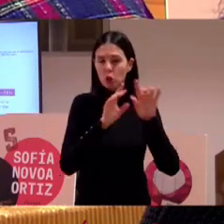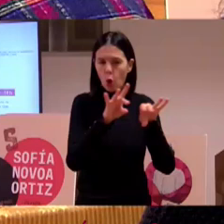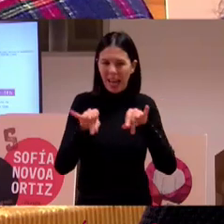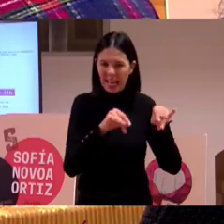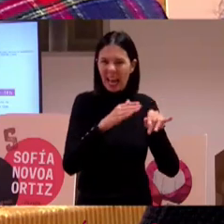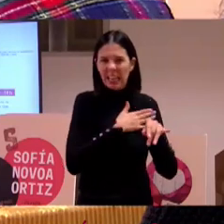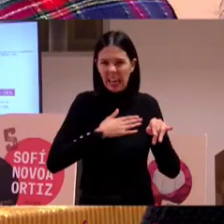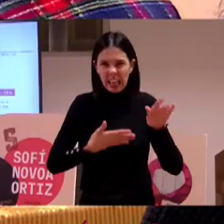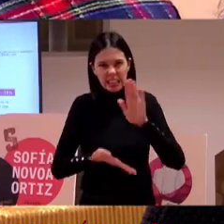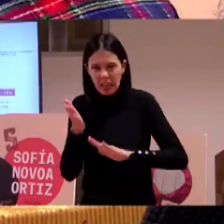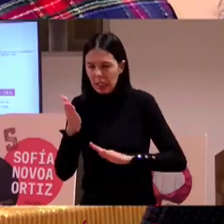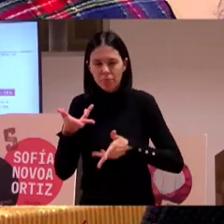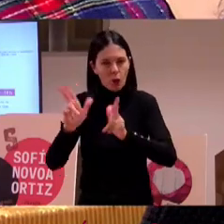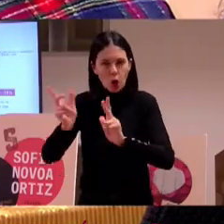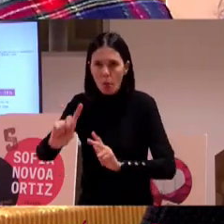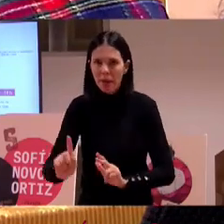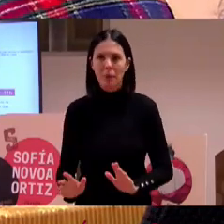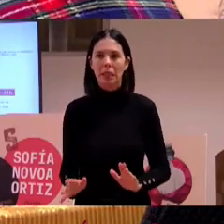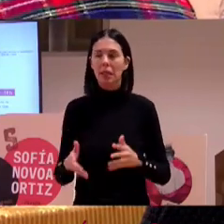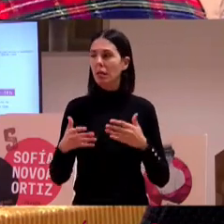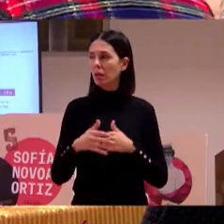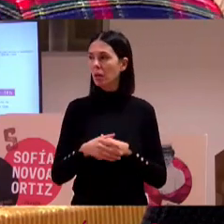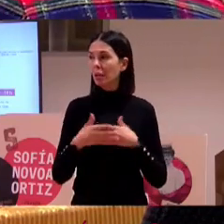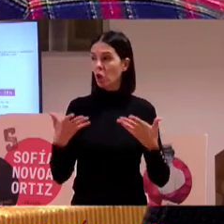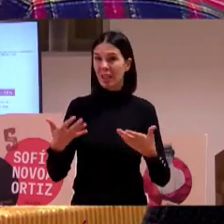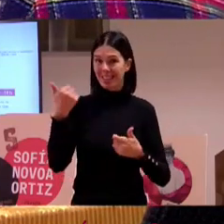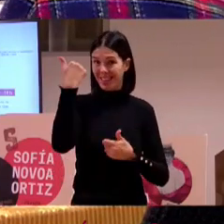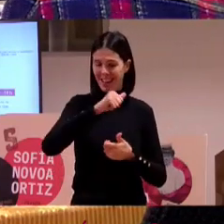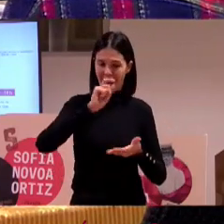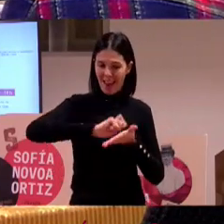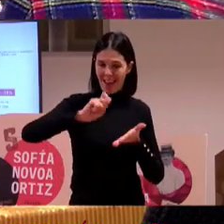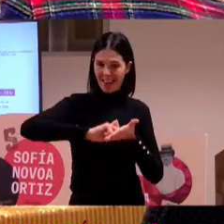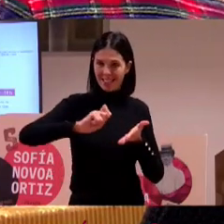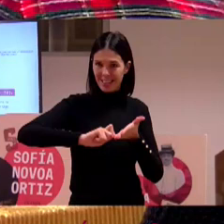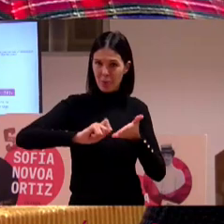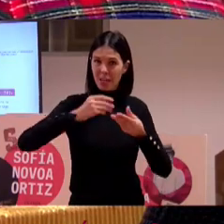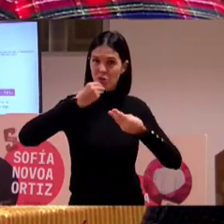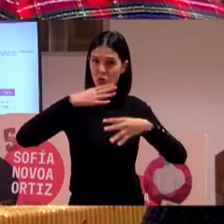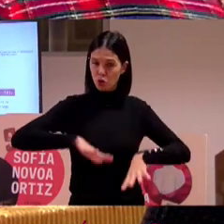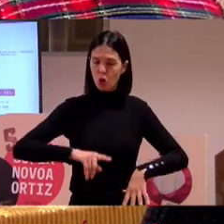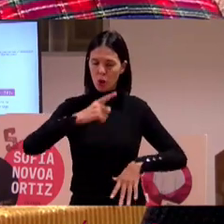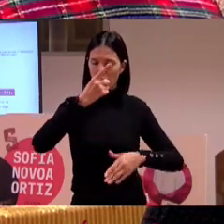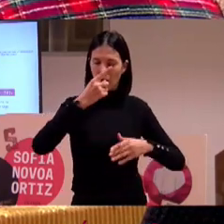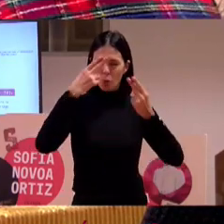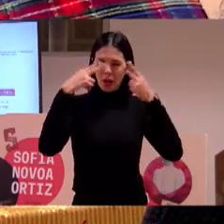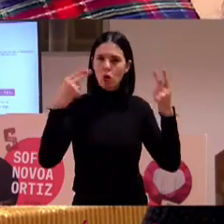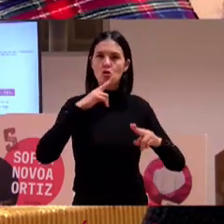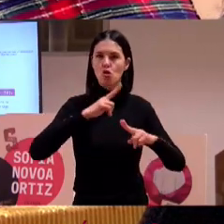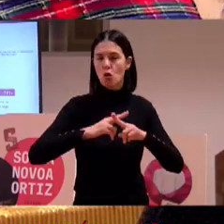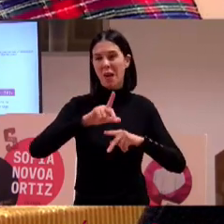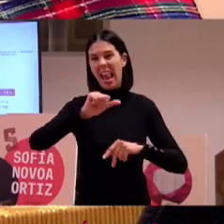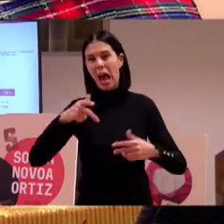salirse. No, es que eso fue una historia. Sí. Y él escribió una historia en una publicación que se llamaba La Lucha, y entonces